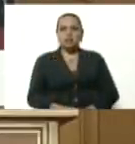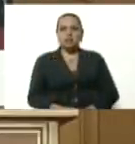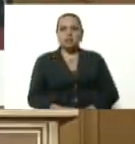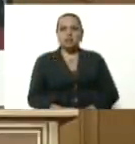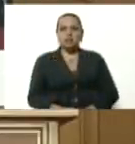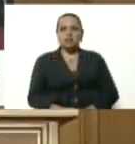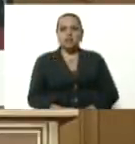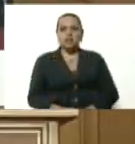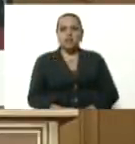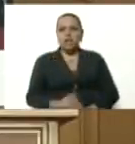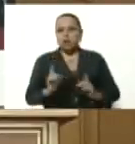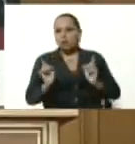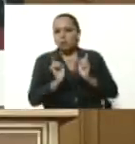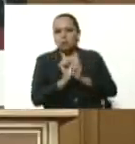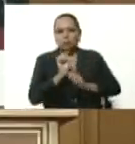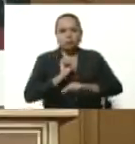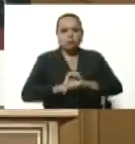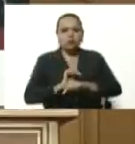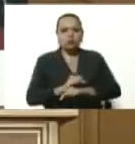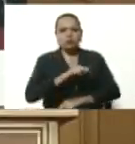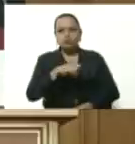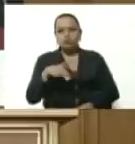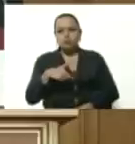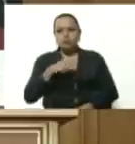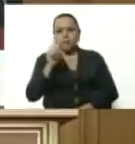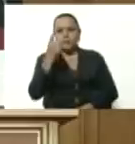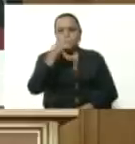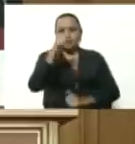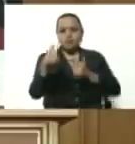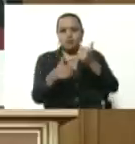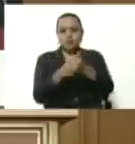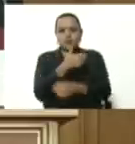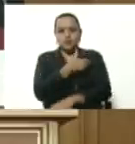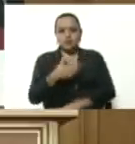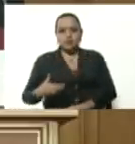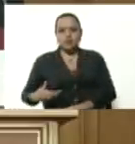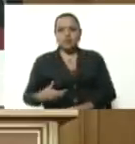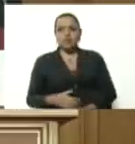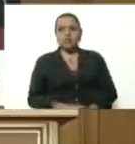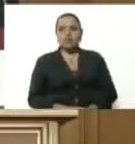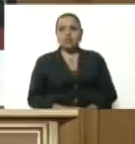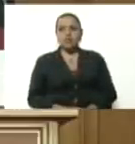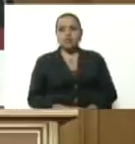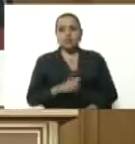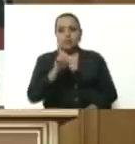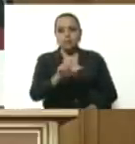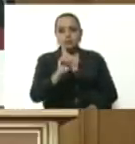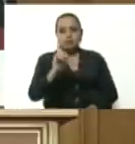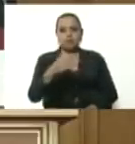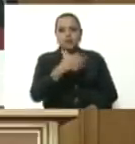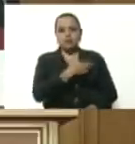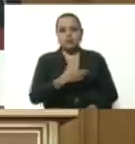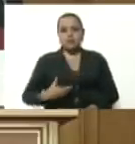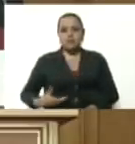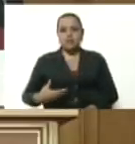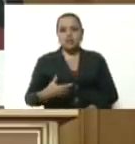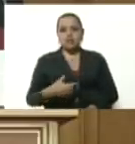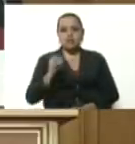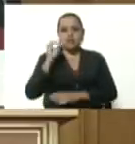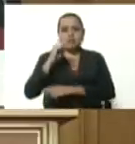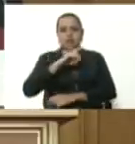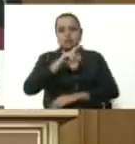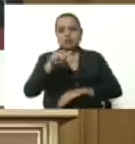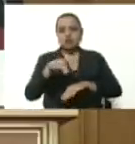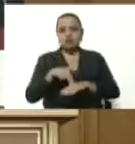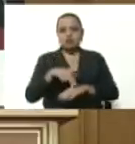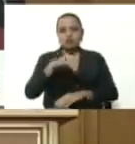en cuestión de minutos, nuestro primer vicepresidente del partido y presidente de la Asamblea Nacional lanzó un mensaje